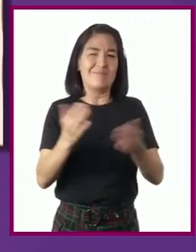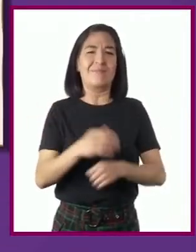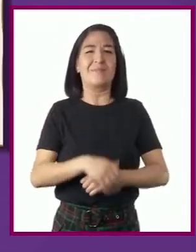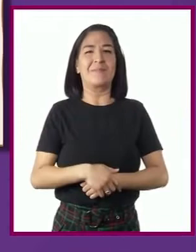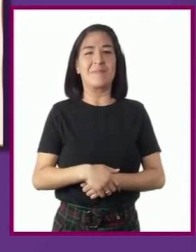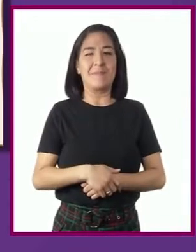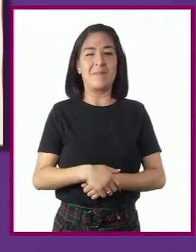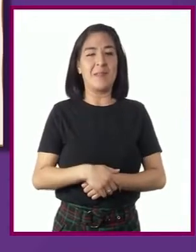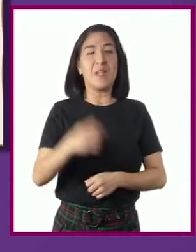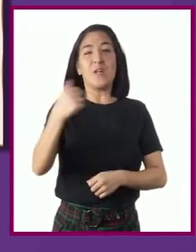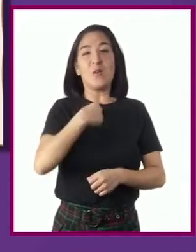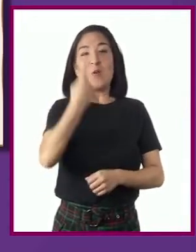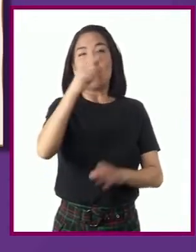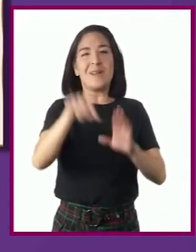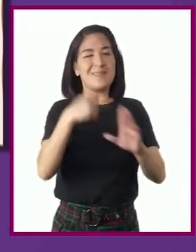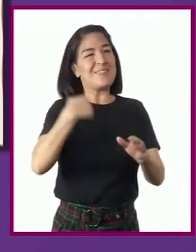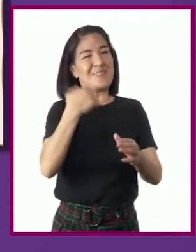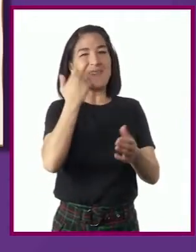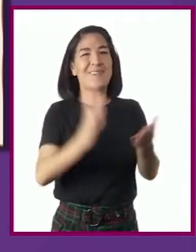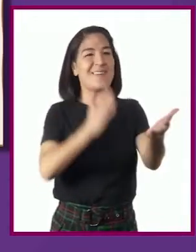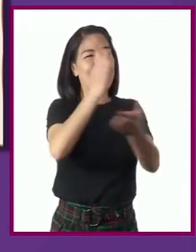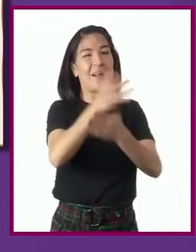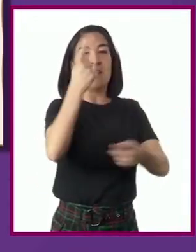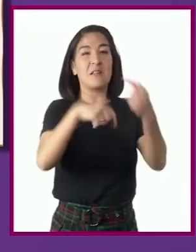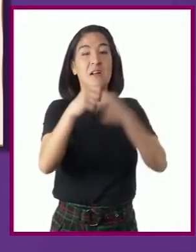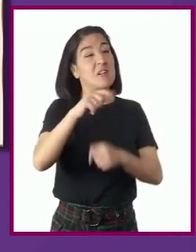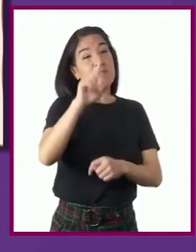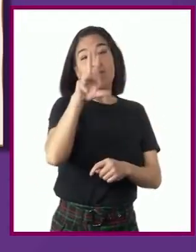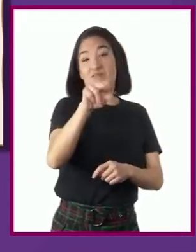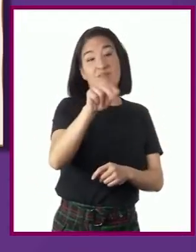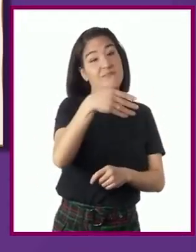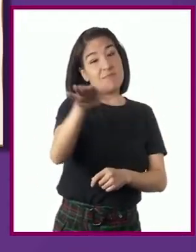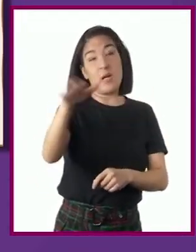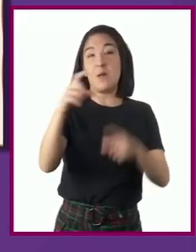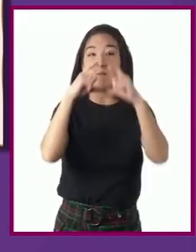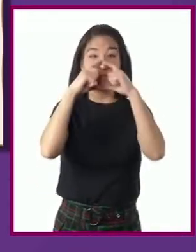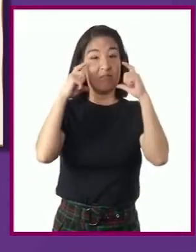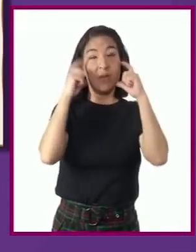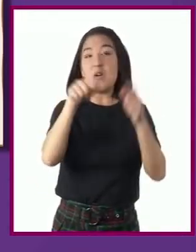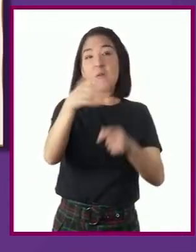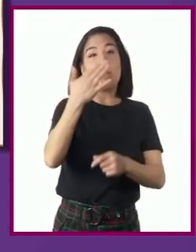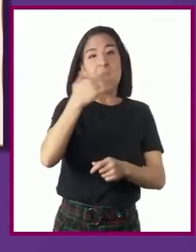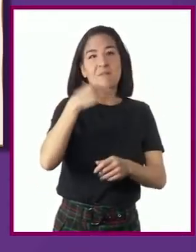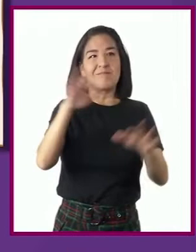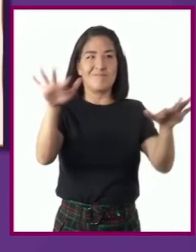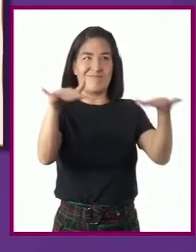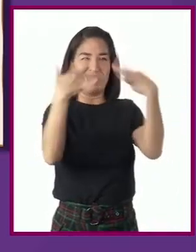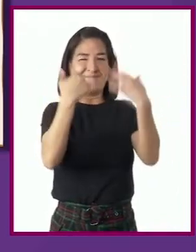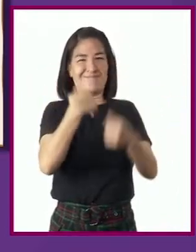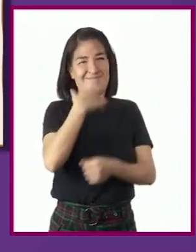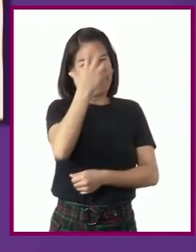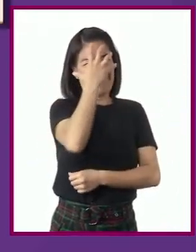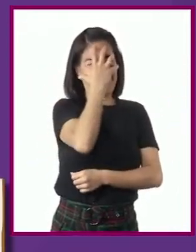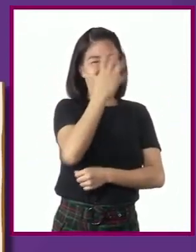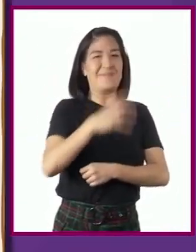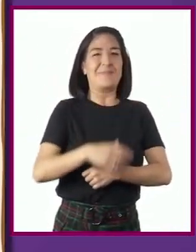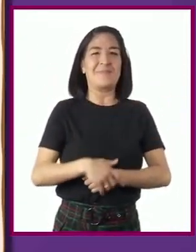Un día no me dejaron entrar a la tienda por no traer cubrebocas y me sentía avergonzada porque todo el mundo me miraba.